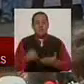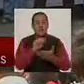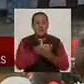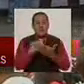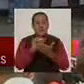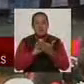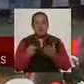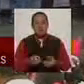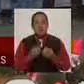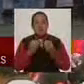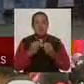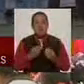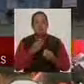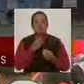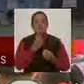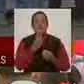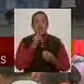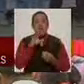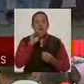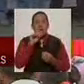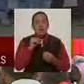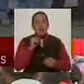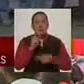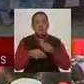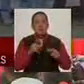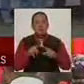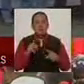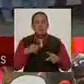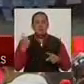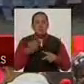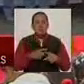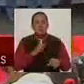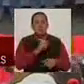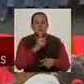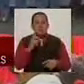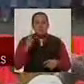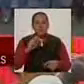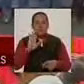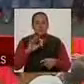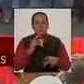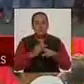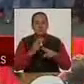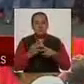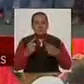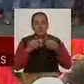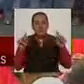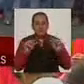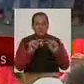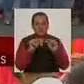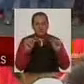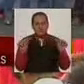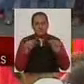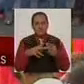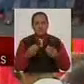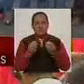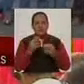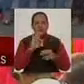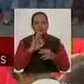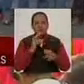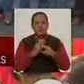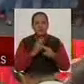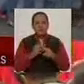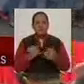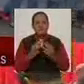y como lo pronuncia la etnia los nombres determinados, puesto que cada nombre tiene un significado importante